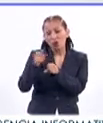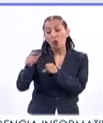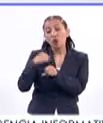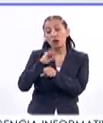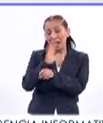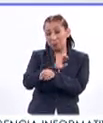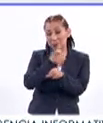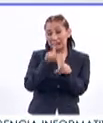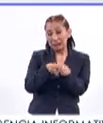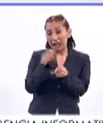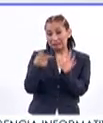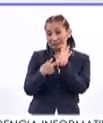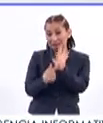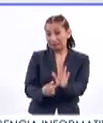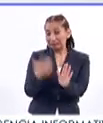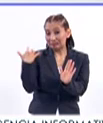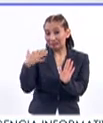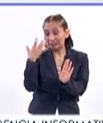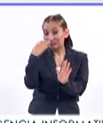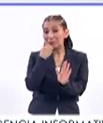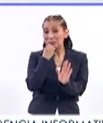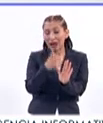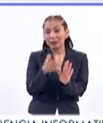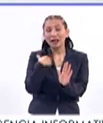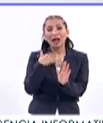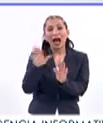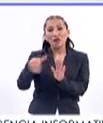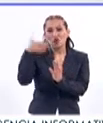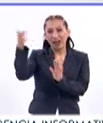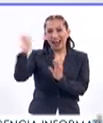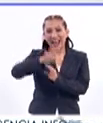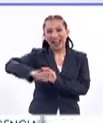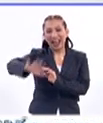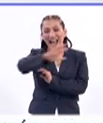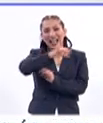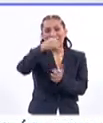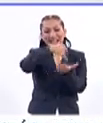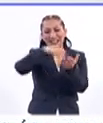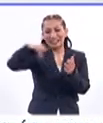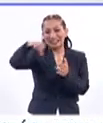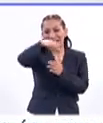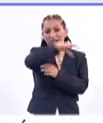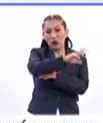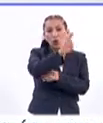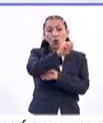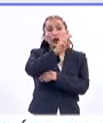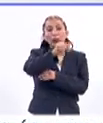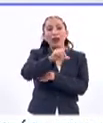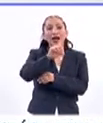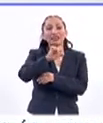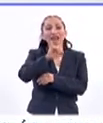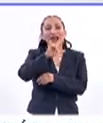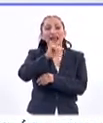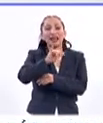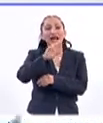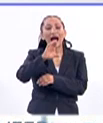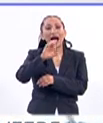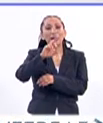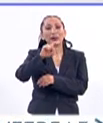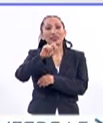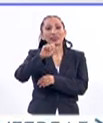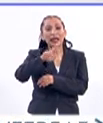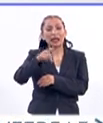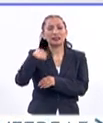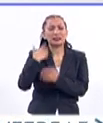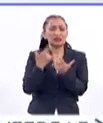muy especial que yo digo que no se la deben de perder, al aire libre, una función en las islas de la UNAM con They Live de John Carpenter.